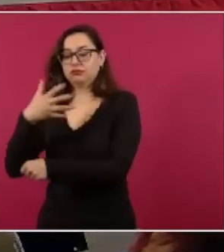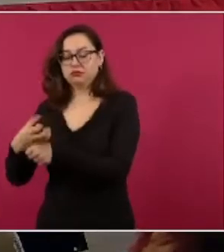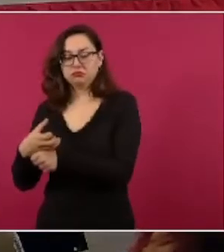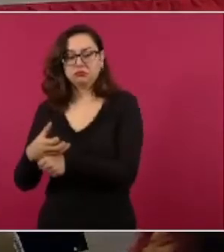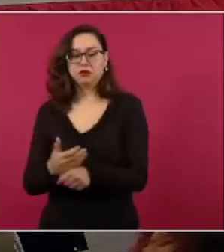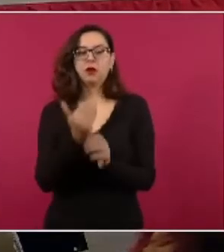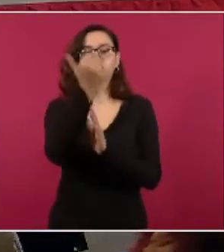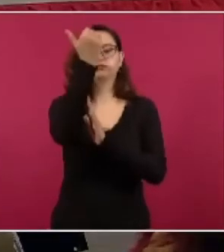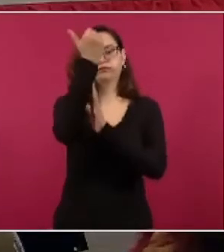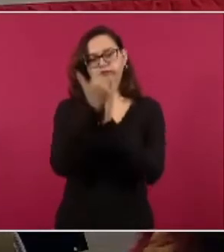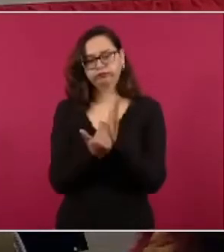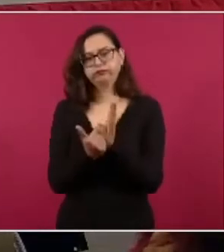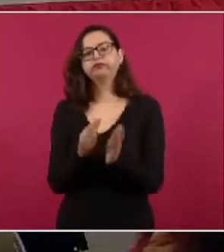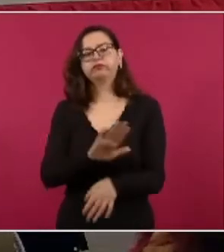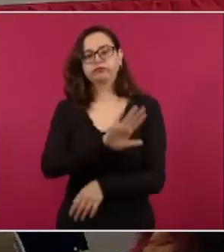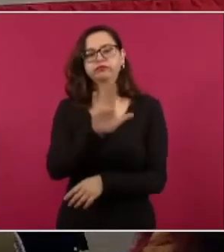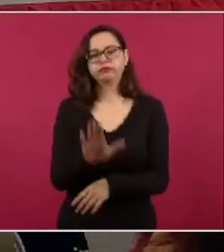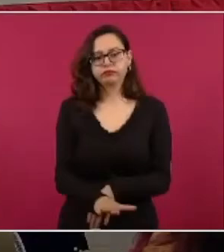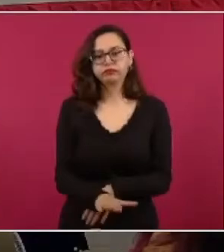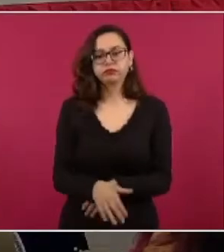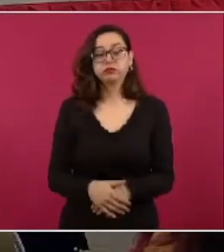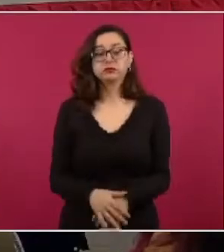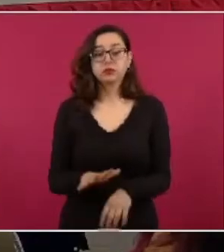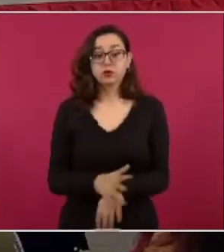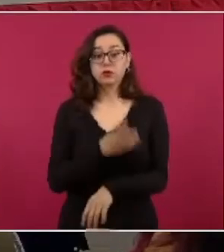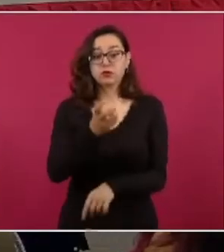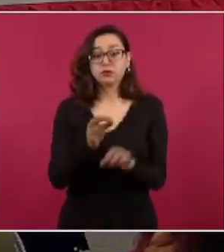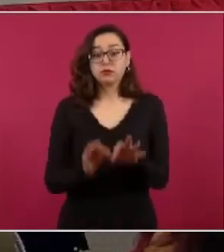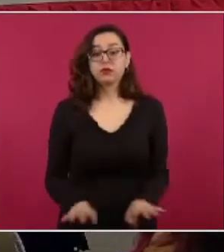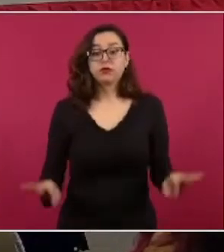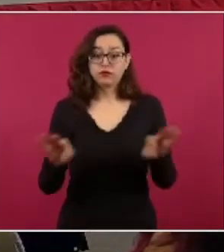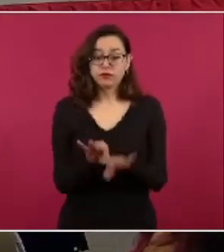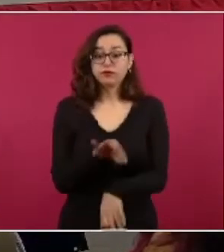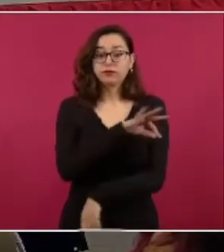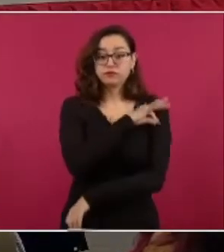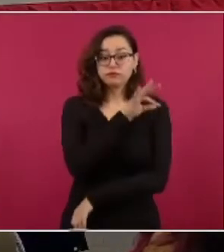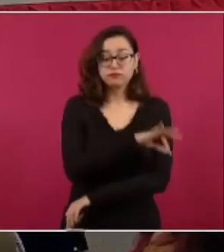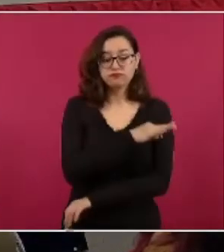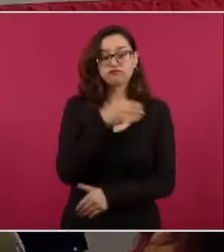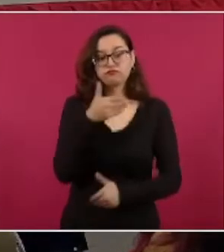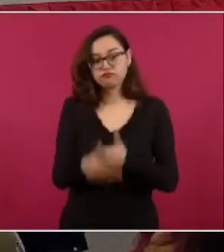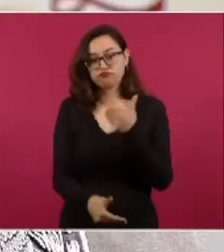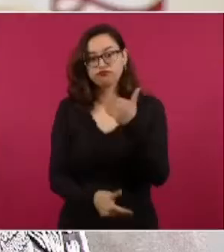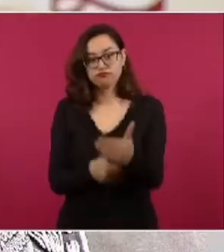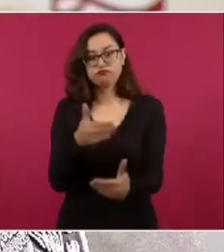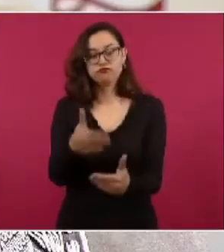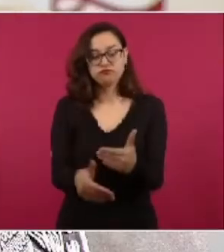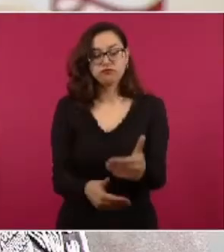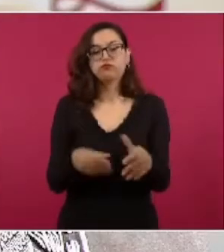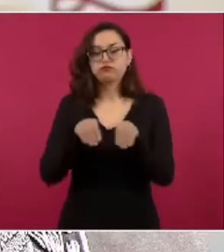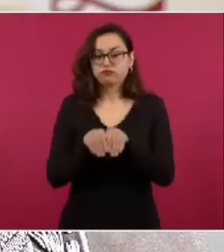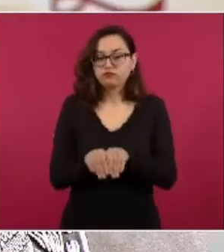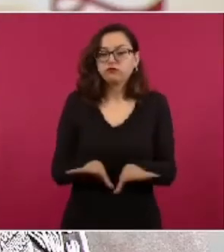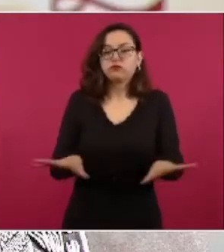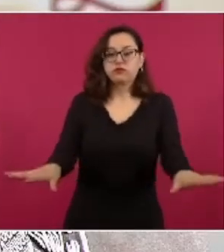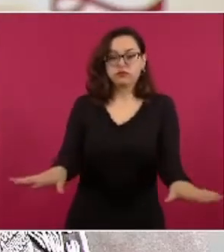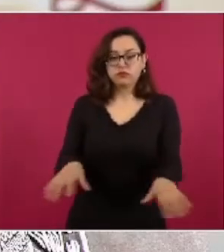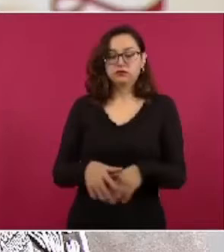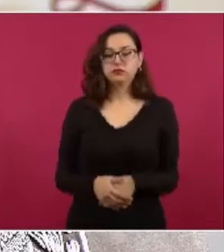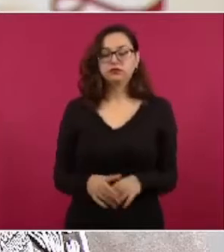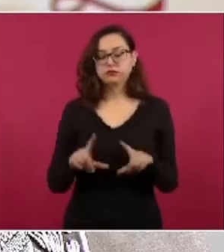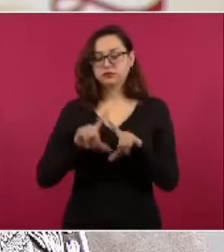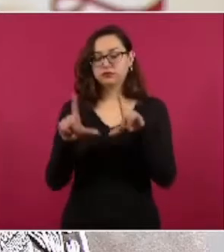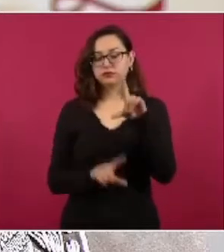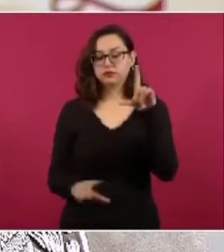mortalidad. Por ello, seguimos avanzando con la vacunación y ya tenemos 82% de cobertura promedio nacional